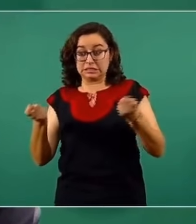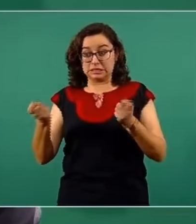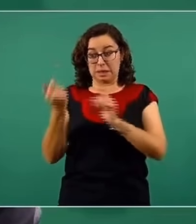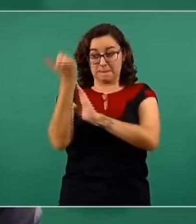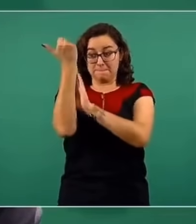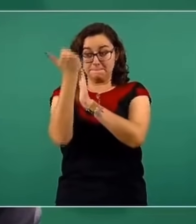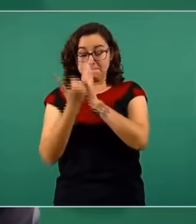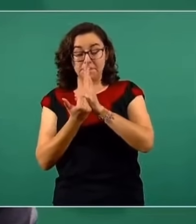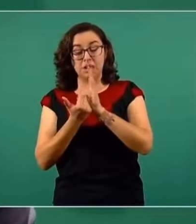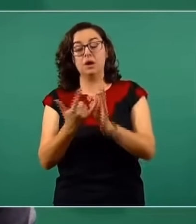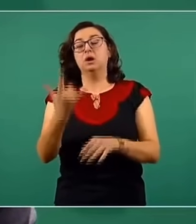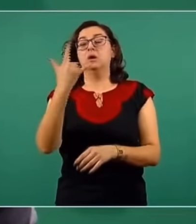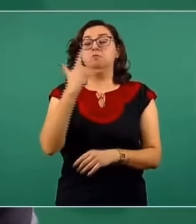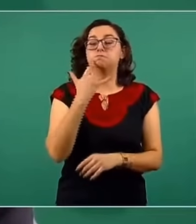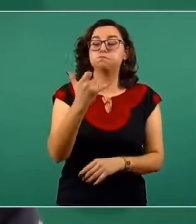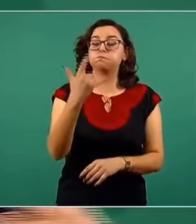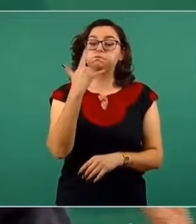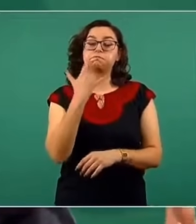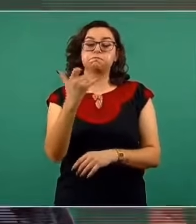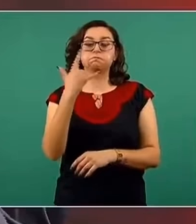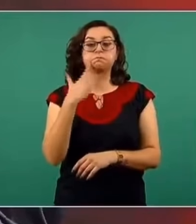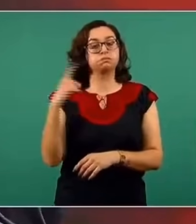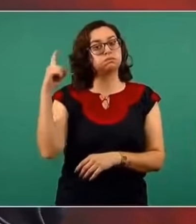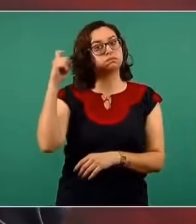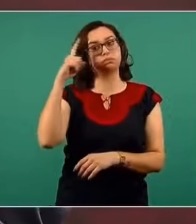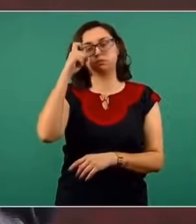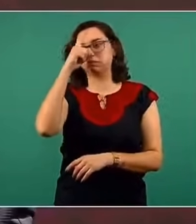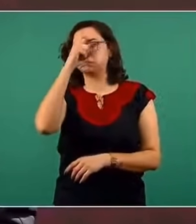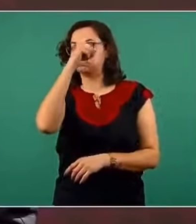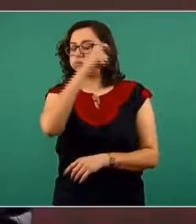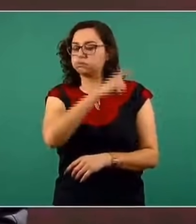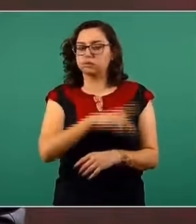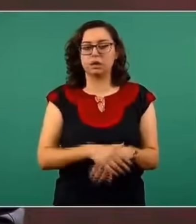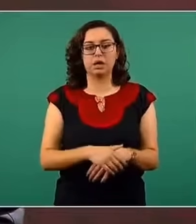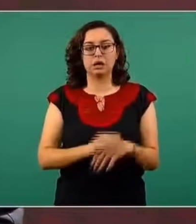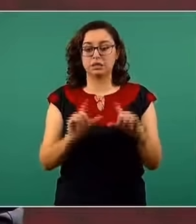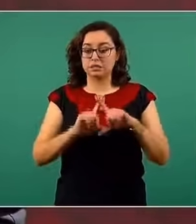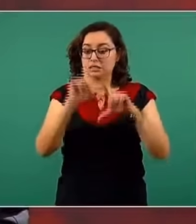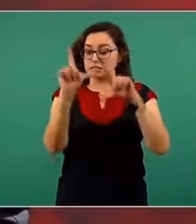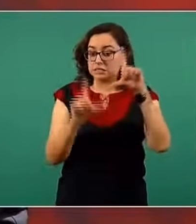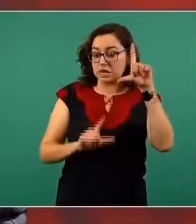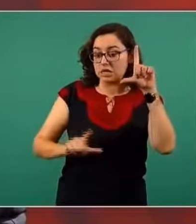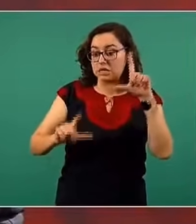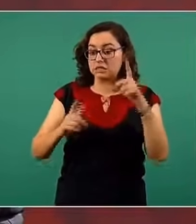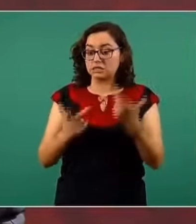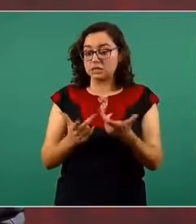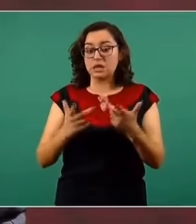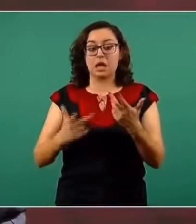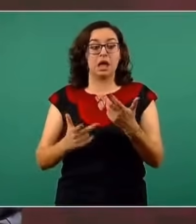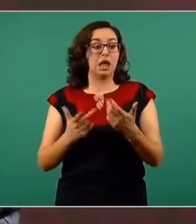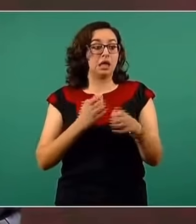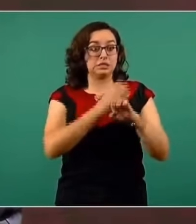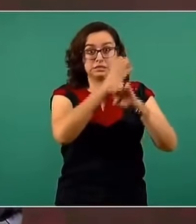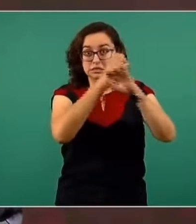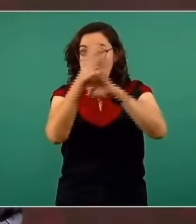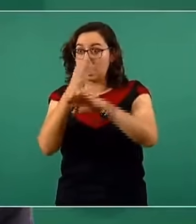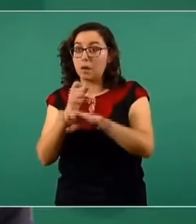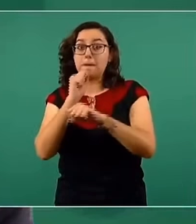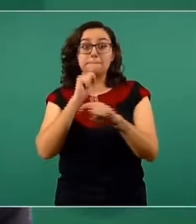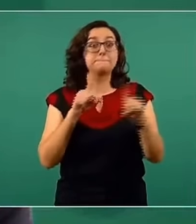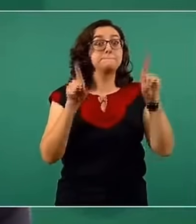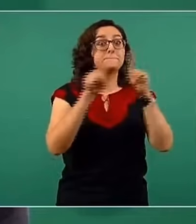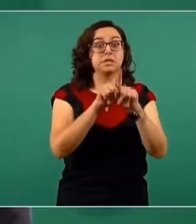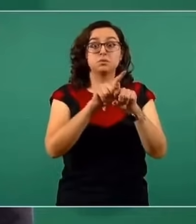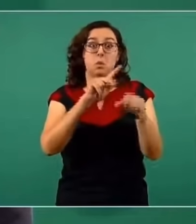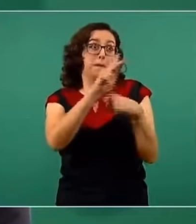todos los gobiernos del mundo, nacionales y subnacionales. En este caso, nuestras 32 entidades federativas.